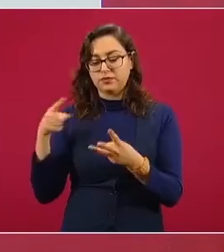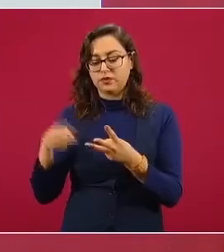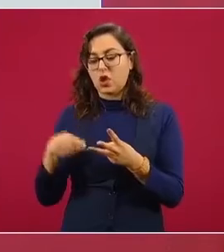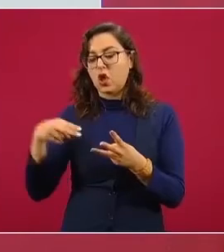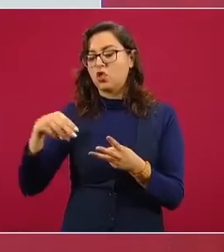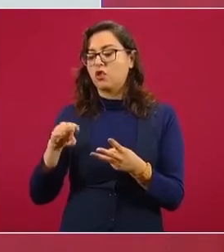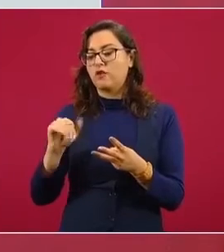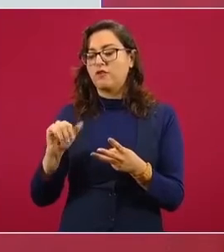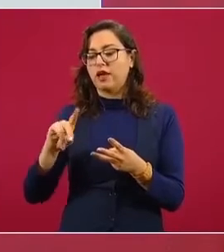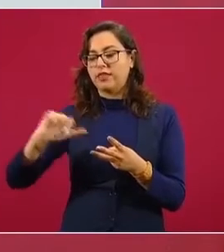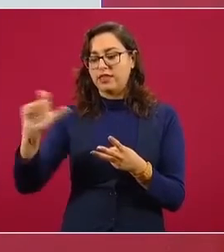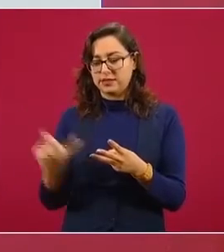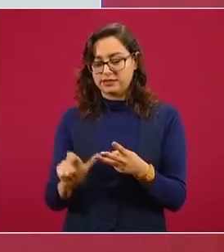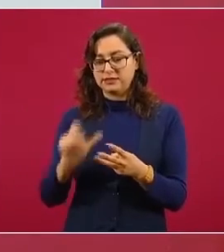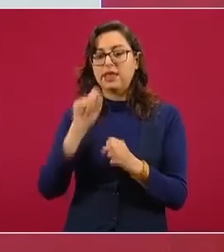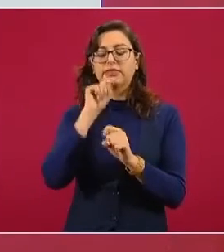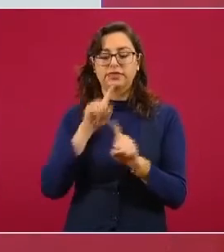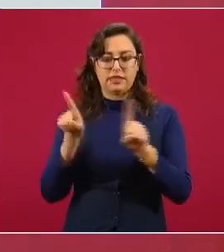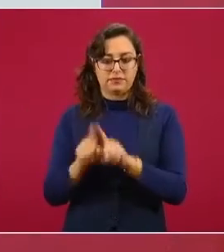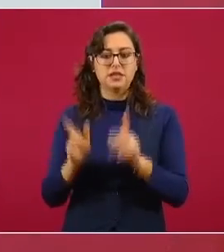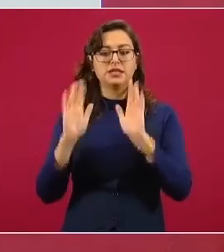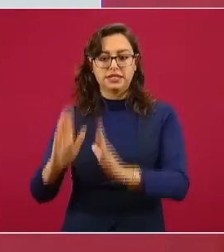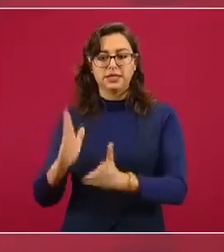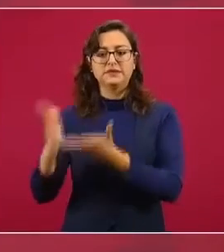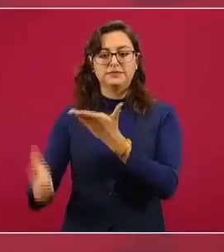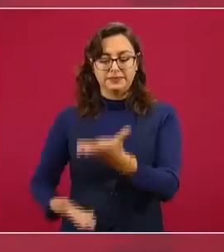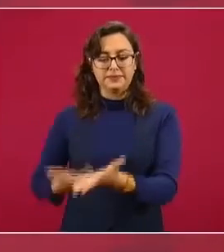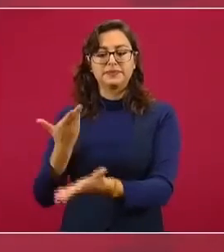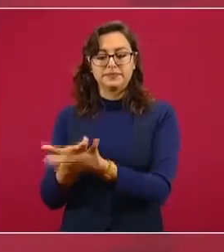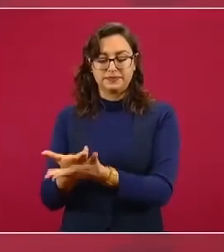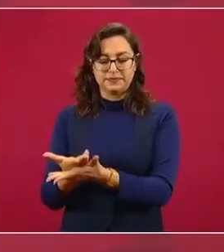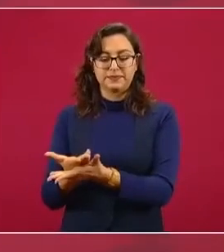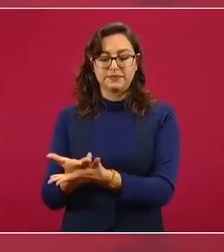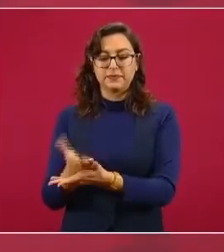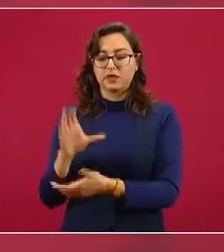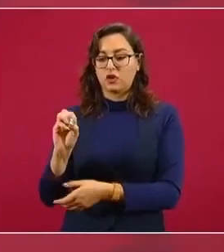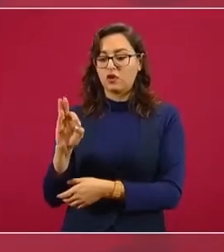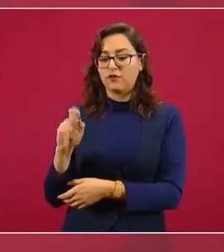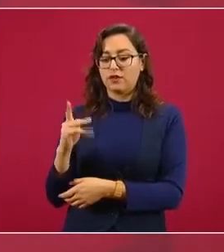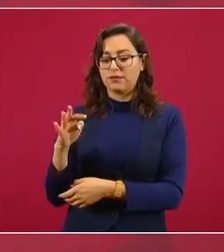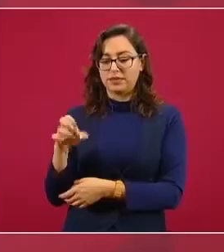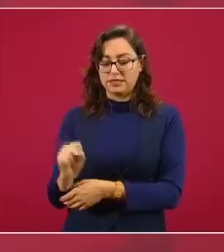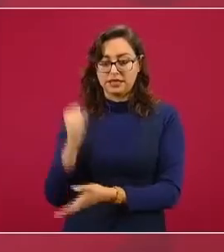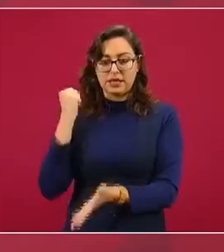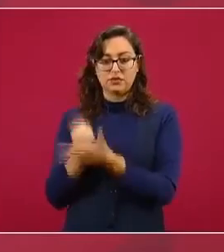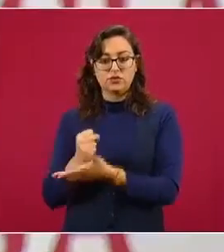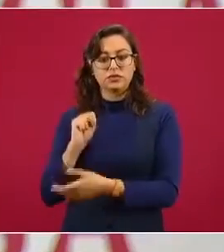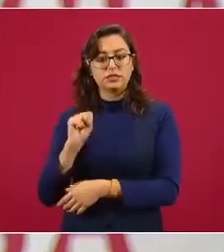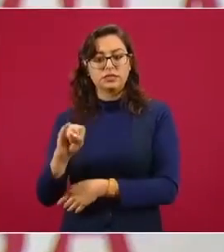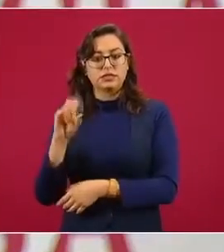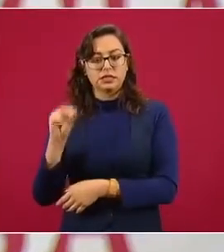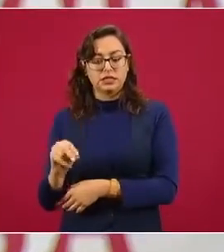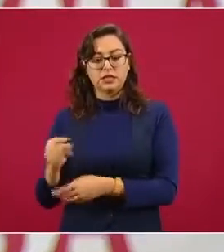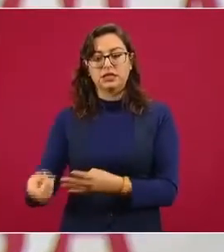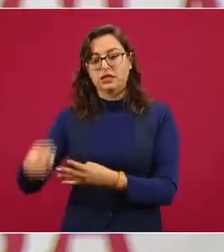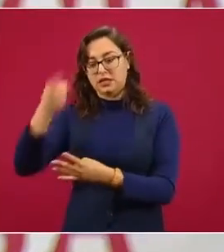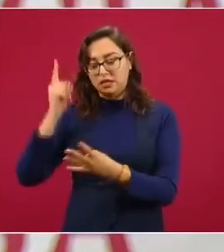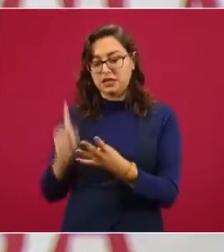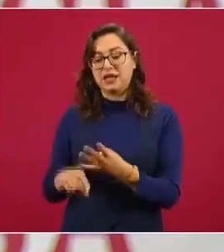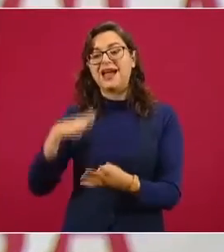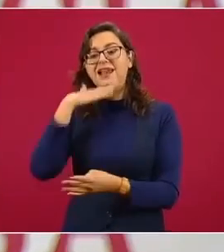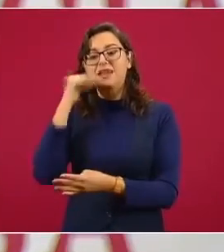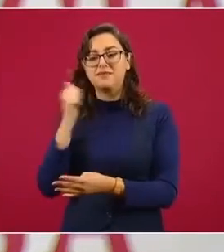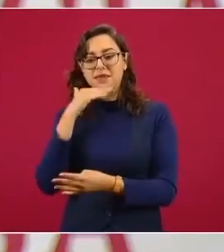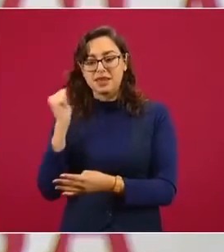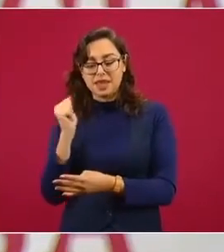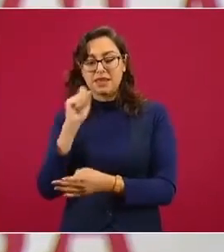Novavax, que ya presentó sus primeros documentos a COFEPRIS para la autorización, y CureVac de Alemania, que ya nos